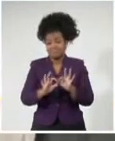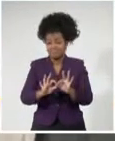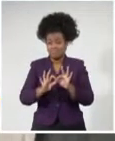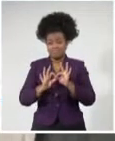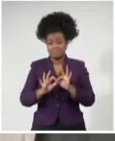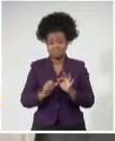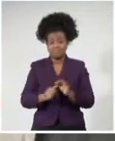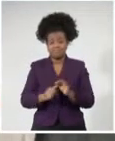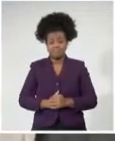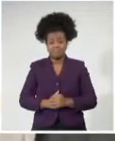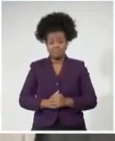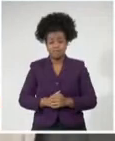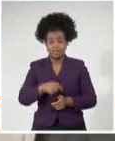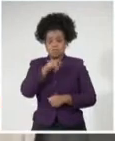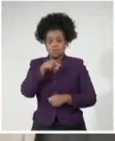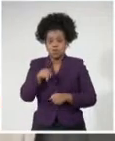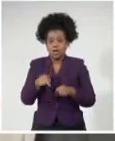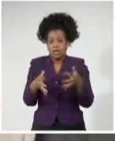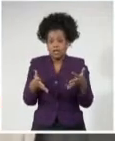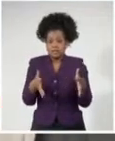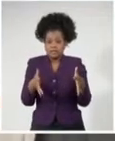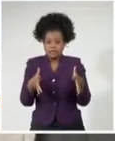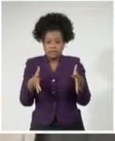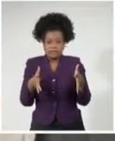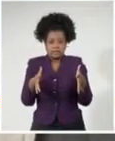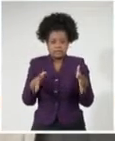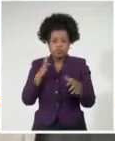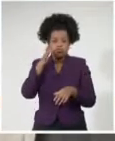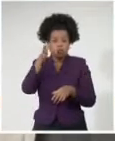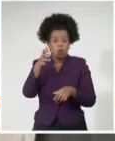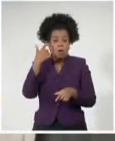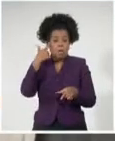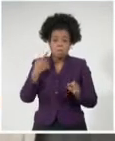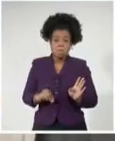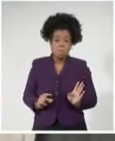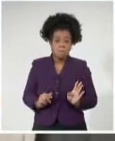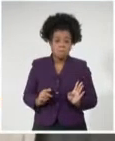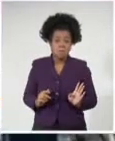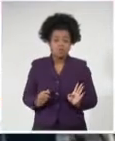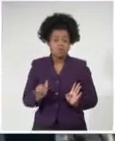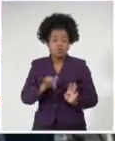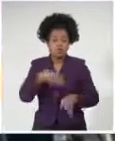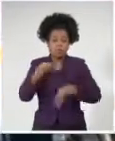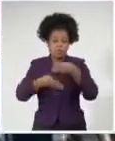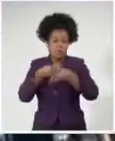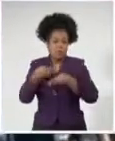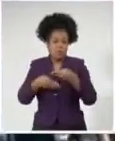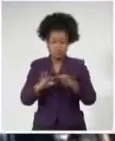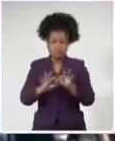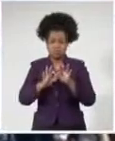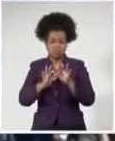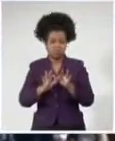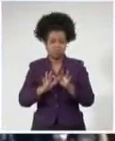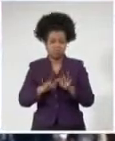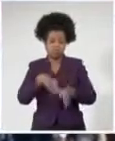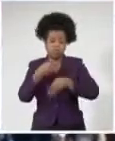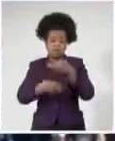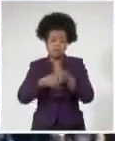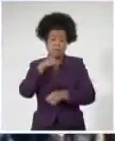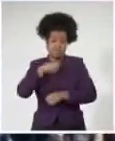muchos los que están atemorizados por el futuro y agobiados por las situaciones sociales, por los problemas